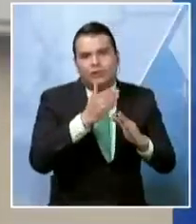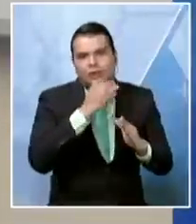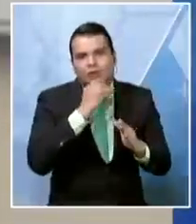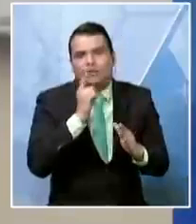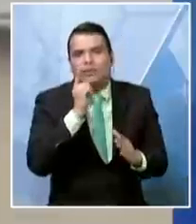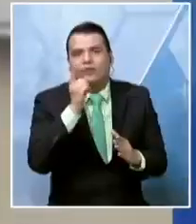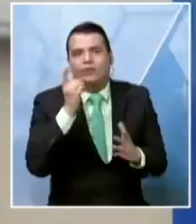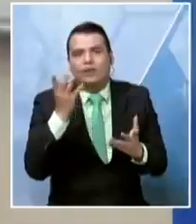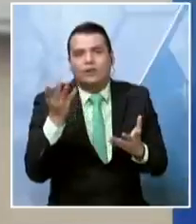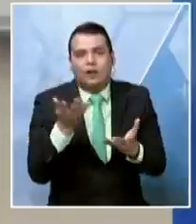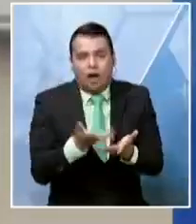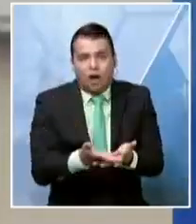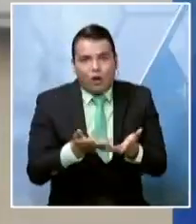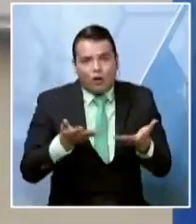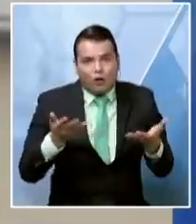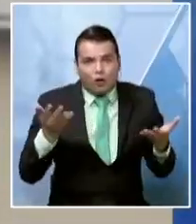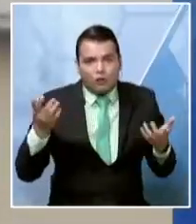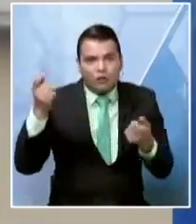los medios de